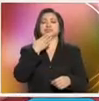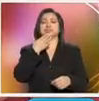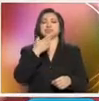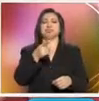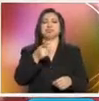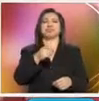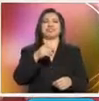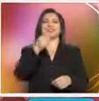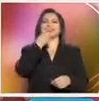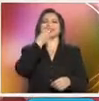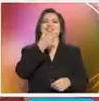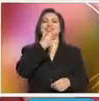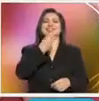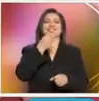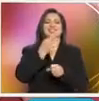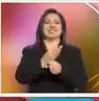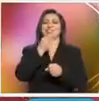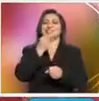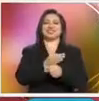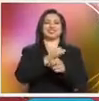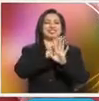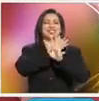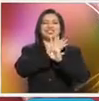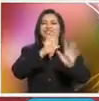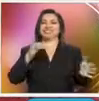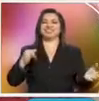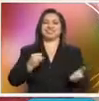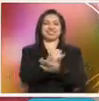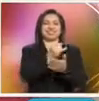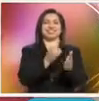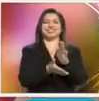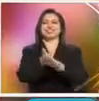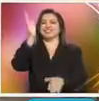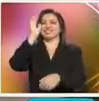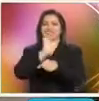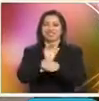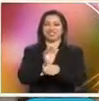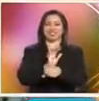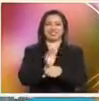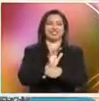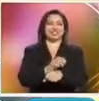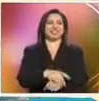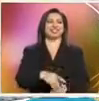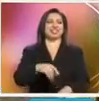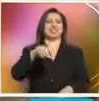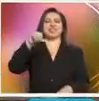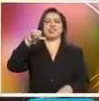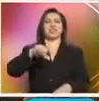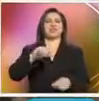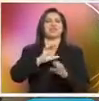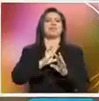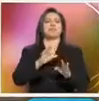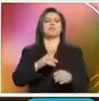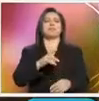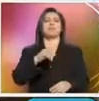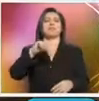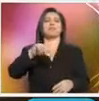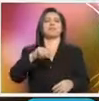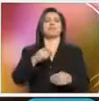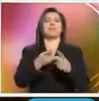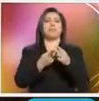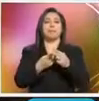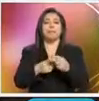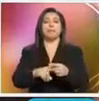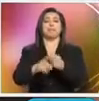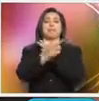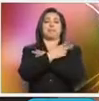voy a ver la película y les vengo a Se van a platicar. su Ya son tarea. vacaciones, Ya son ¿no? Que vacaciones. hoy empiezan formalmente. Ya tengo tarea. Muy bien, me parece extraordinario.